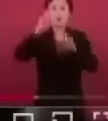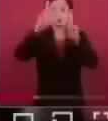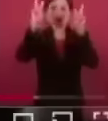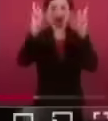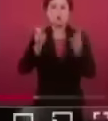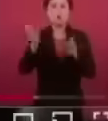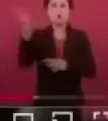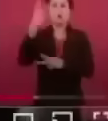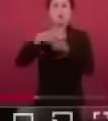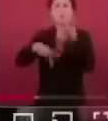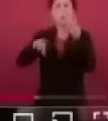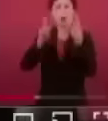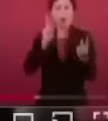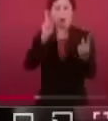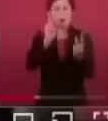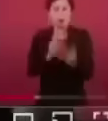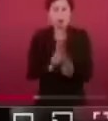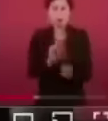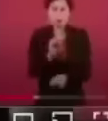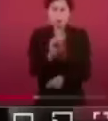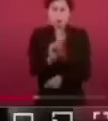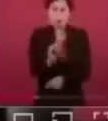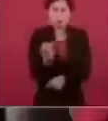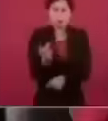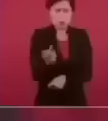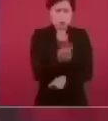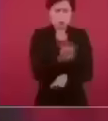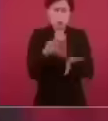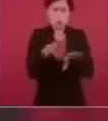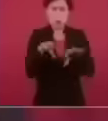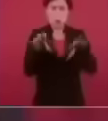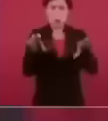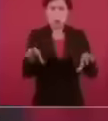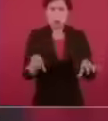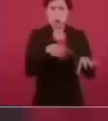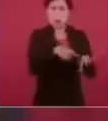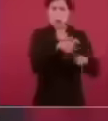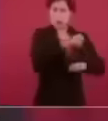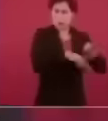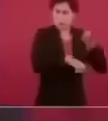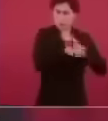esto de común acuerdo con la empresa Talos